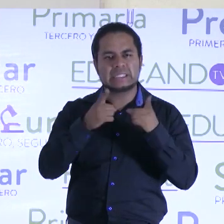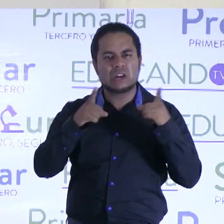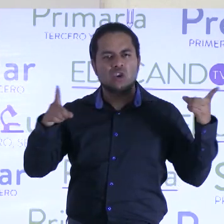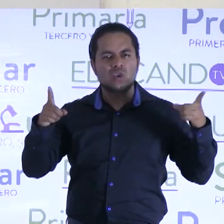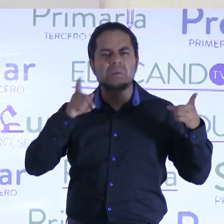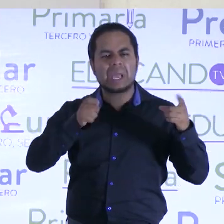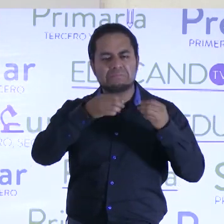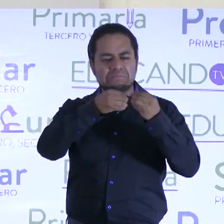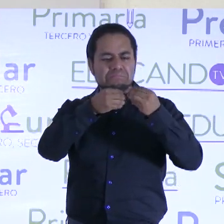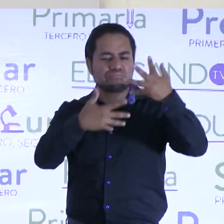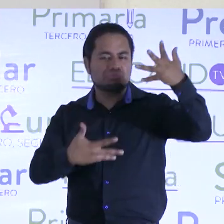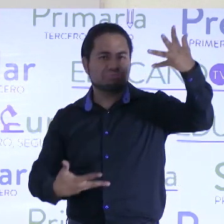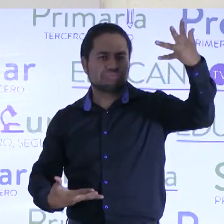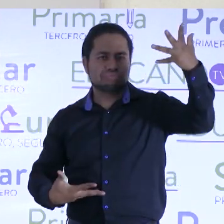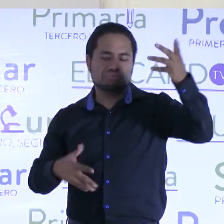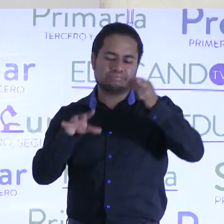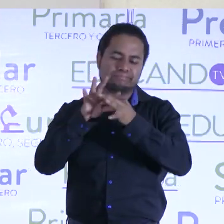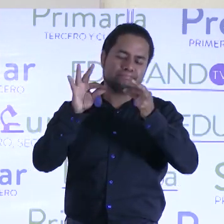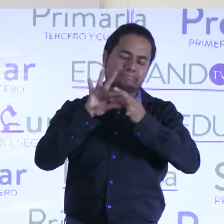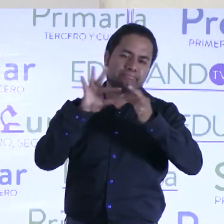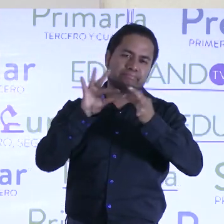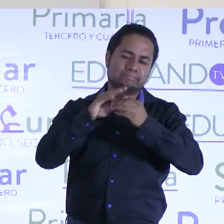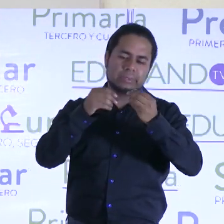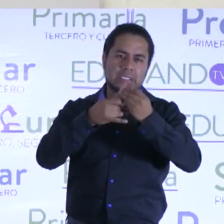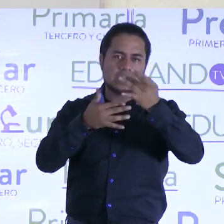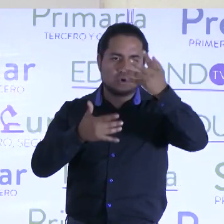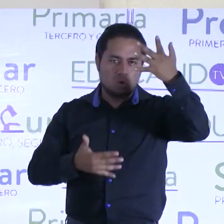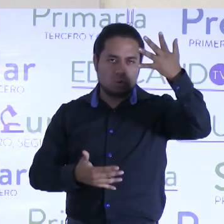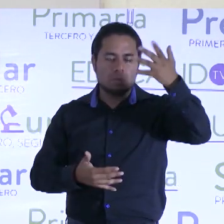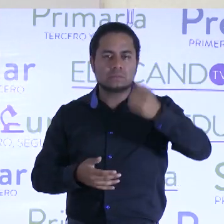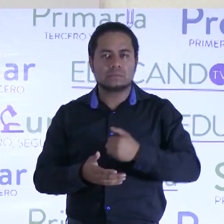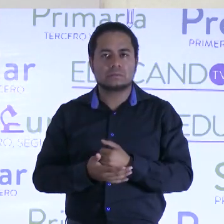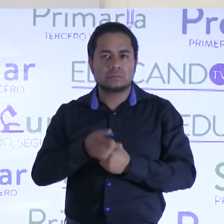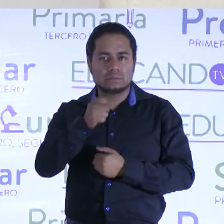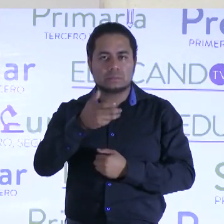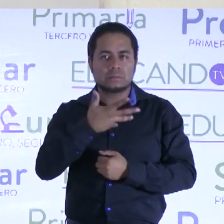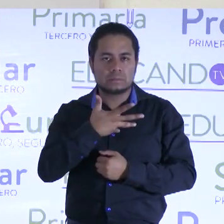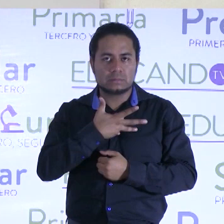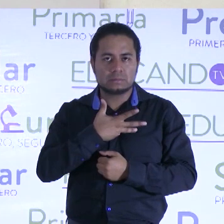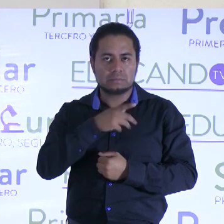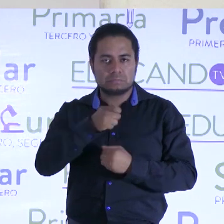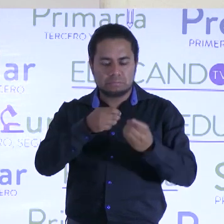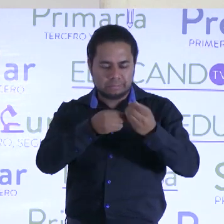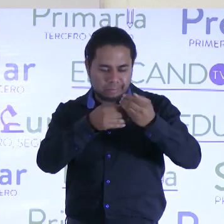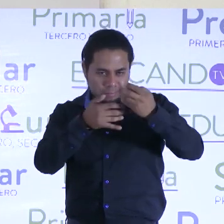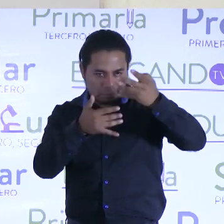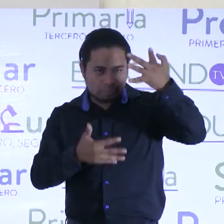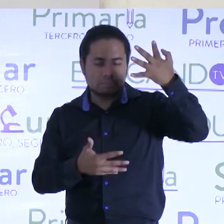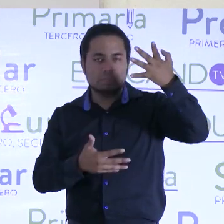desarrollo. En el desarrollo tenemos el cuerpo